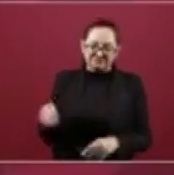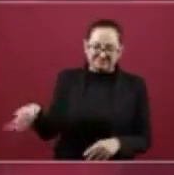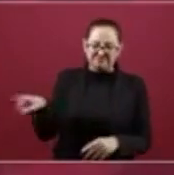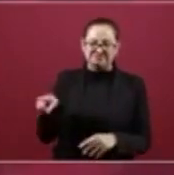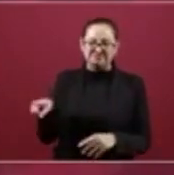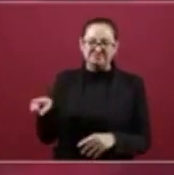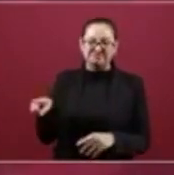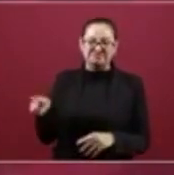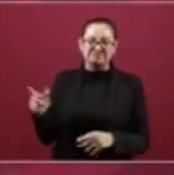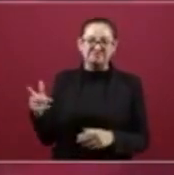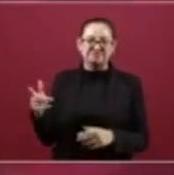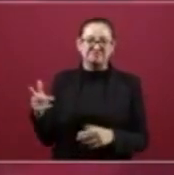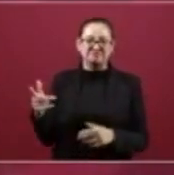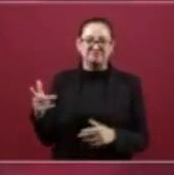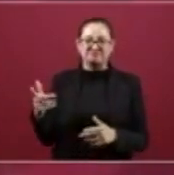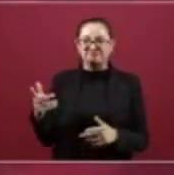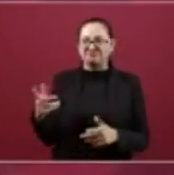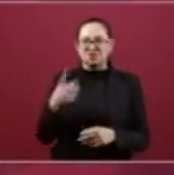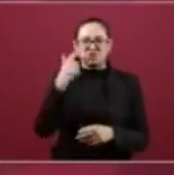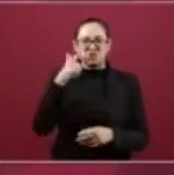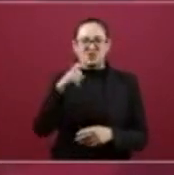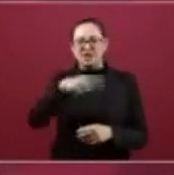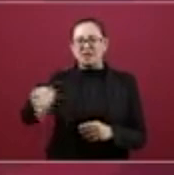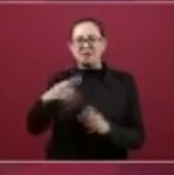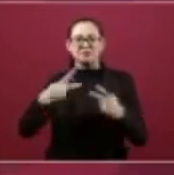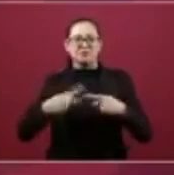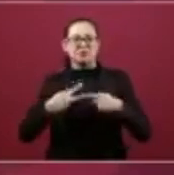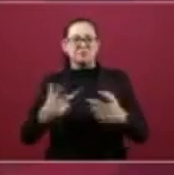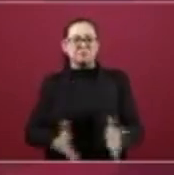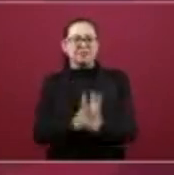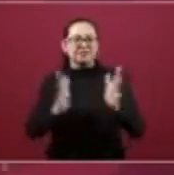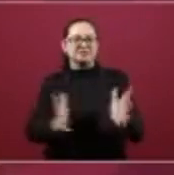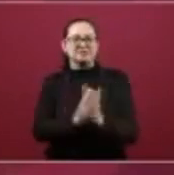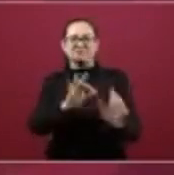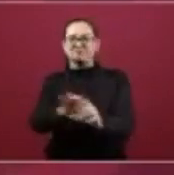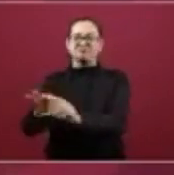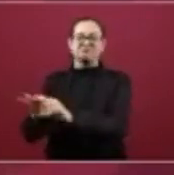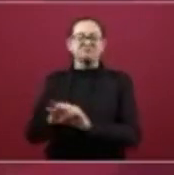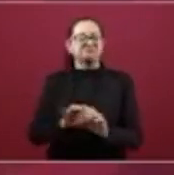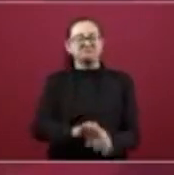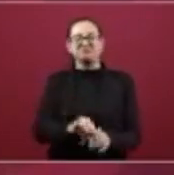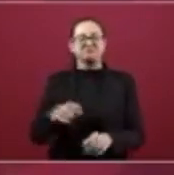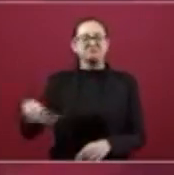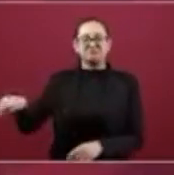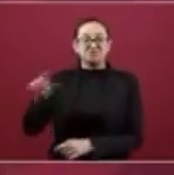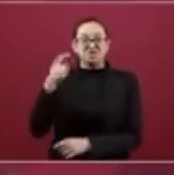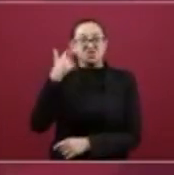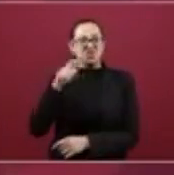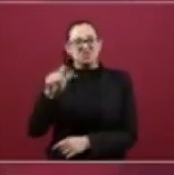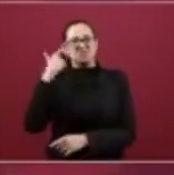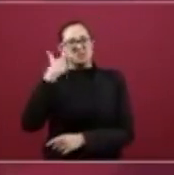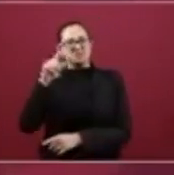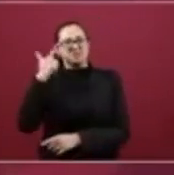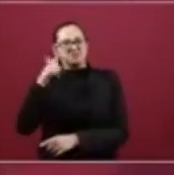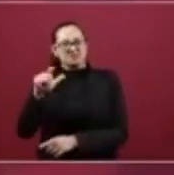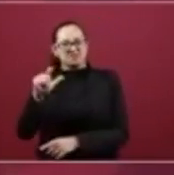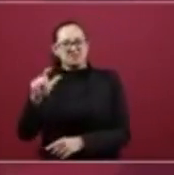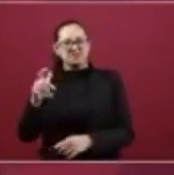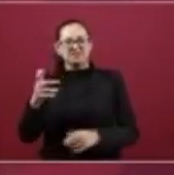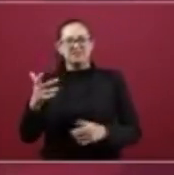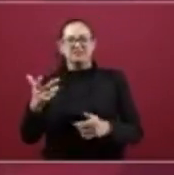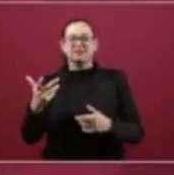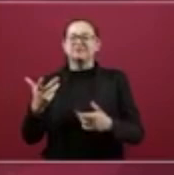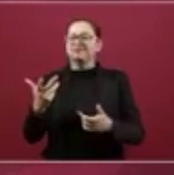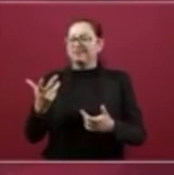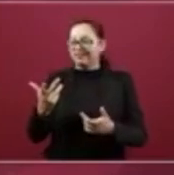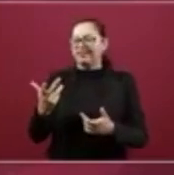llevar a cabo la democracia participativa. Entonces, como no quieren lo de la revocación del